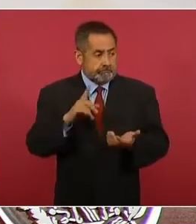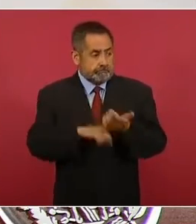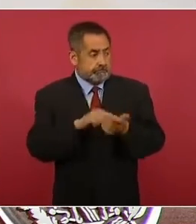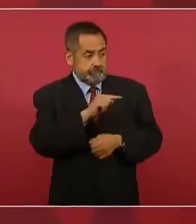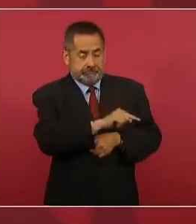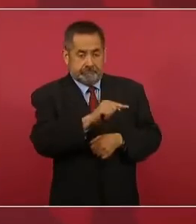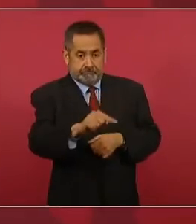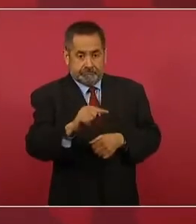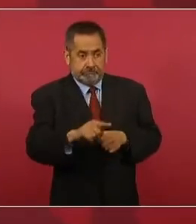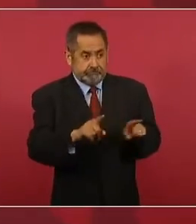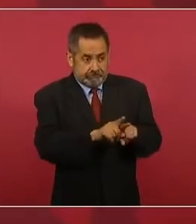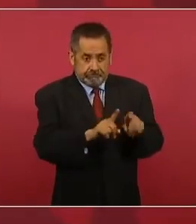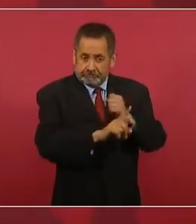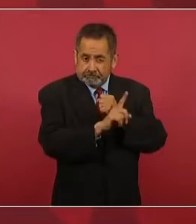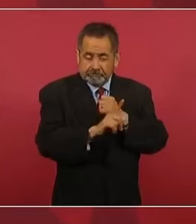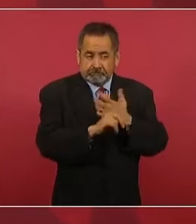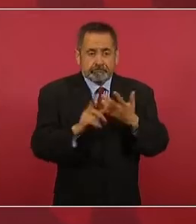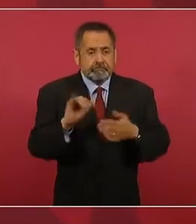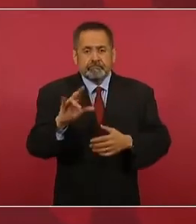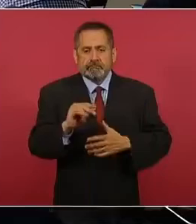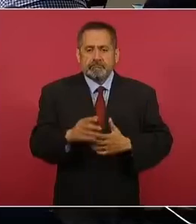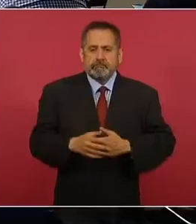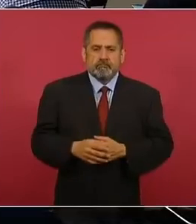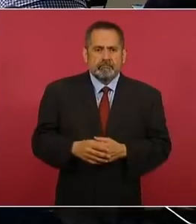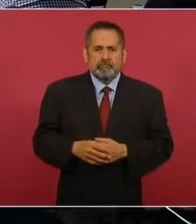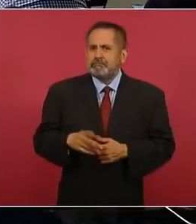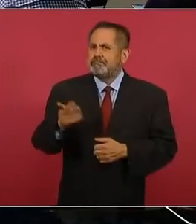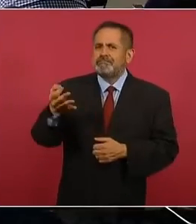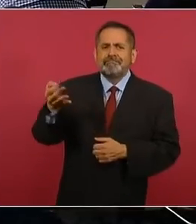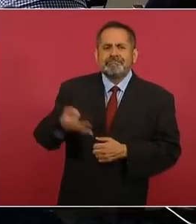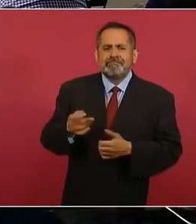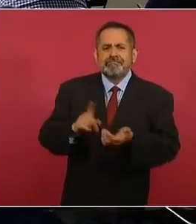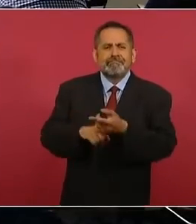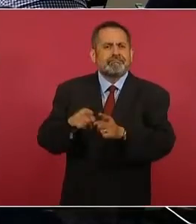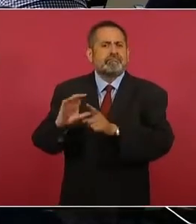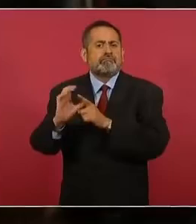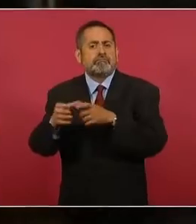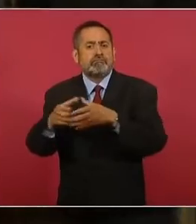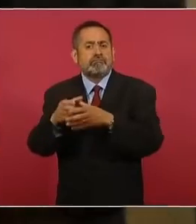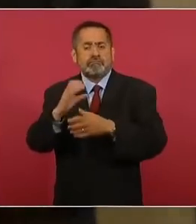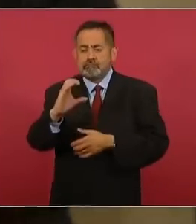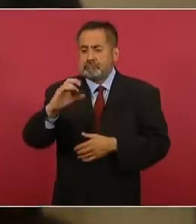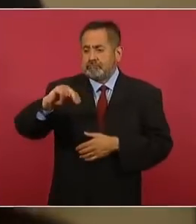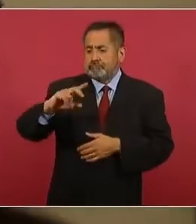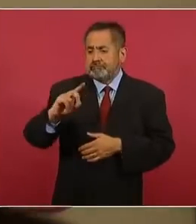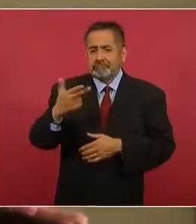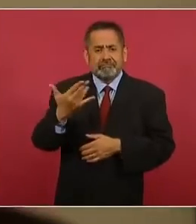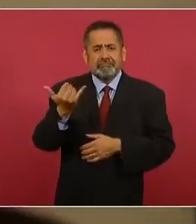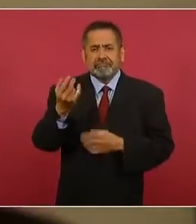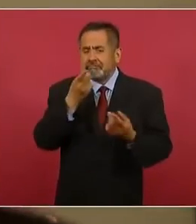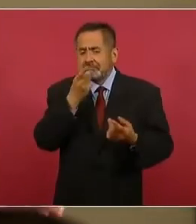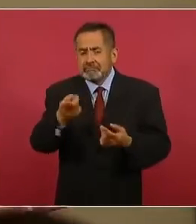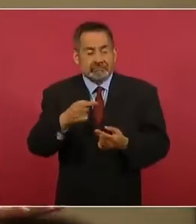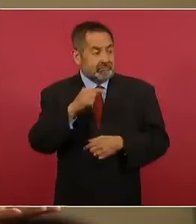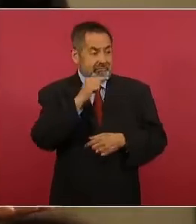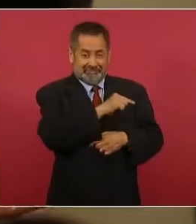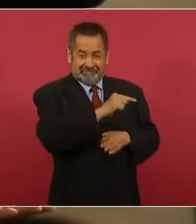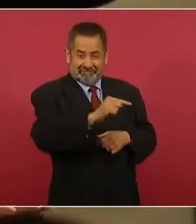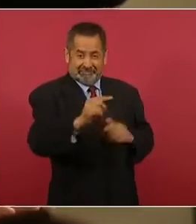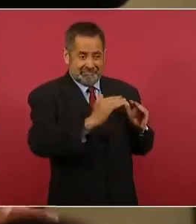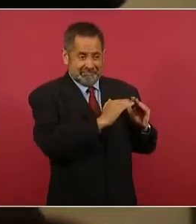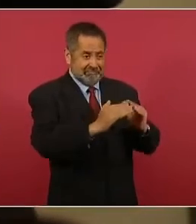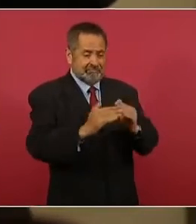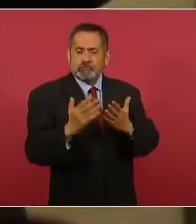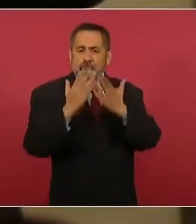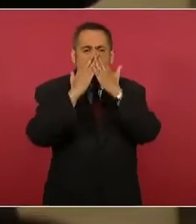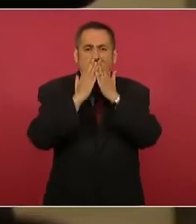problemática en otros refugios. Es sistemática, lo dice la Comisión Nacional de los Derechos Humanos, dice que ninguno de los refugios tiene